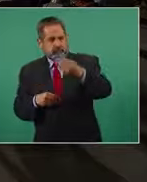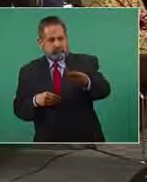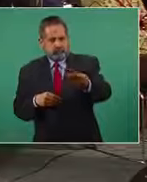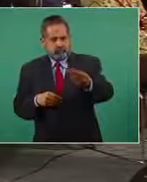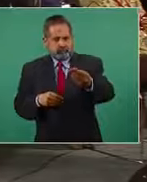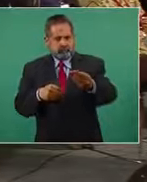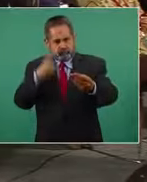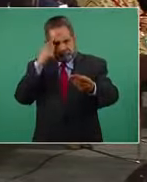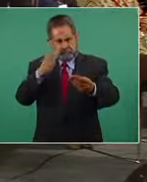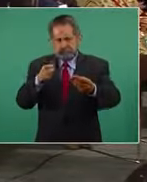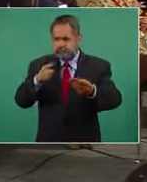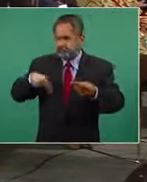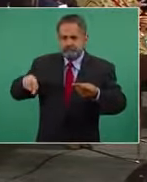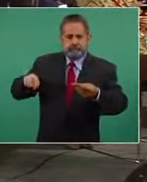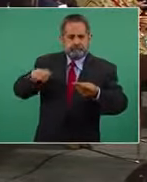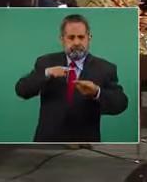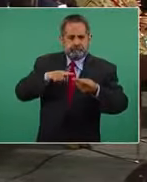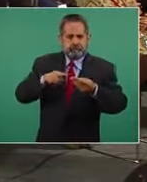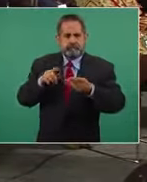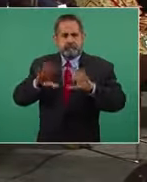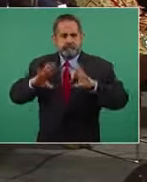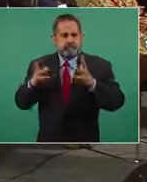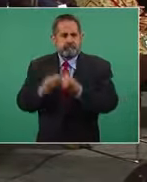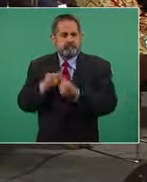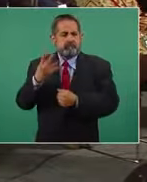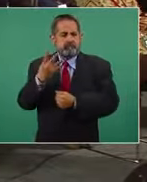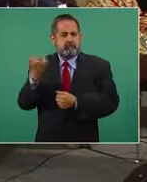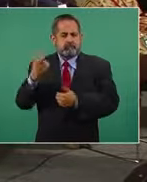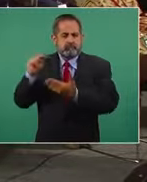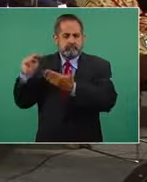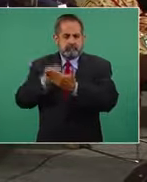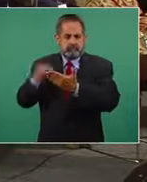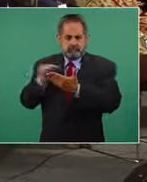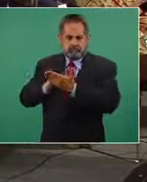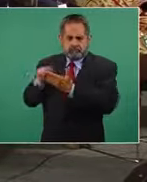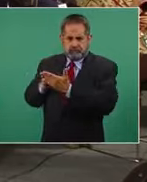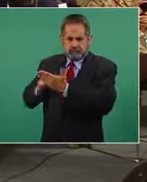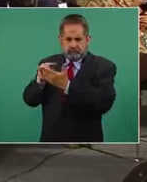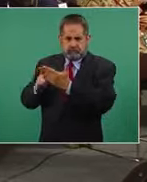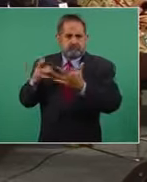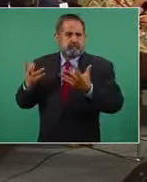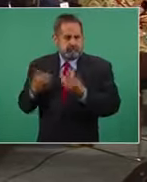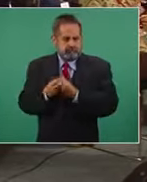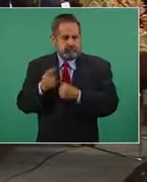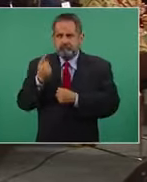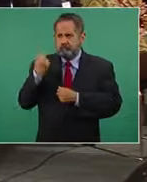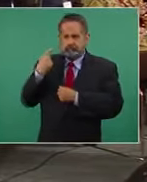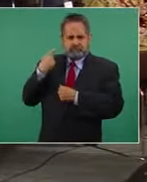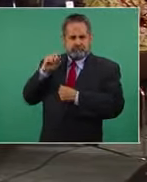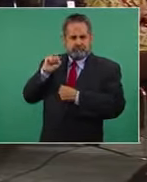lograron juntar casi 400 firmas en ese fin de semana que estuvimos por allá, y le mandan